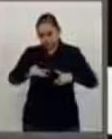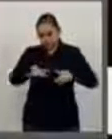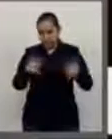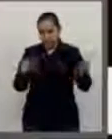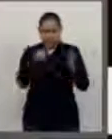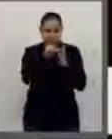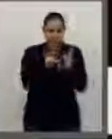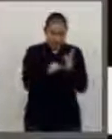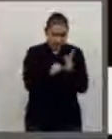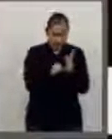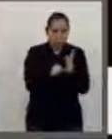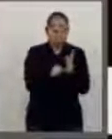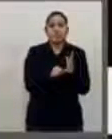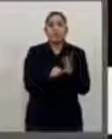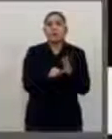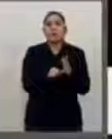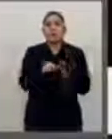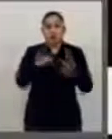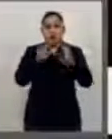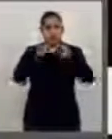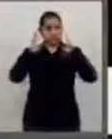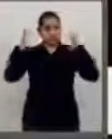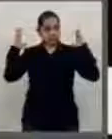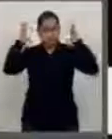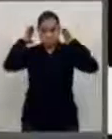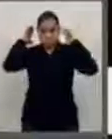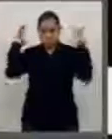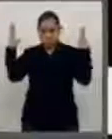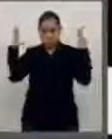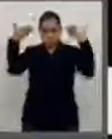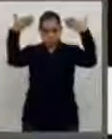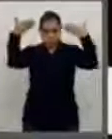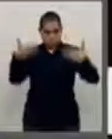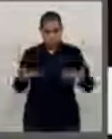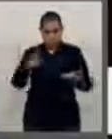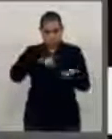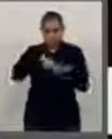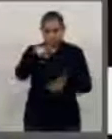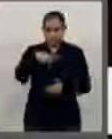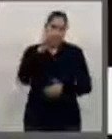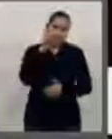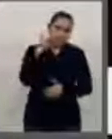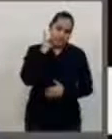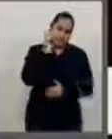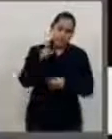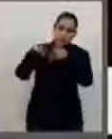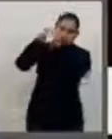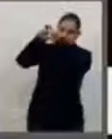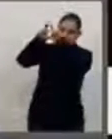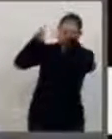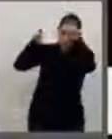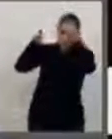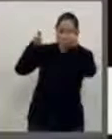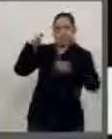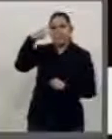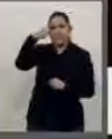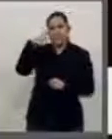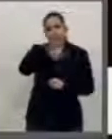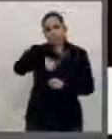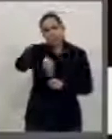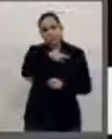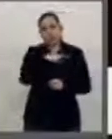único, que se coloque la inscripción de honor en el muro de honor de la Cámara de Diputados, la leyenda al